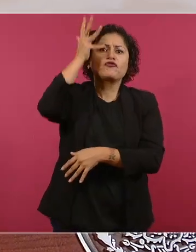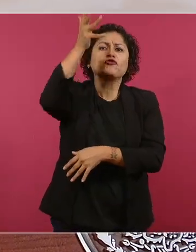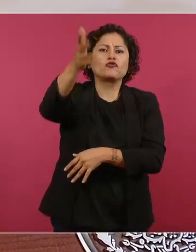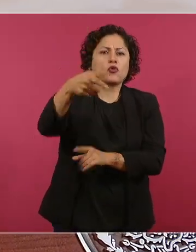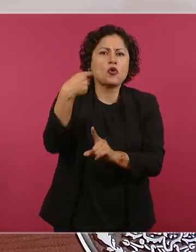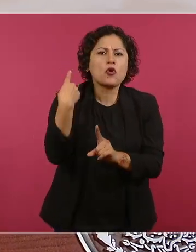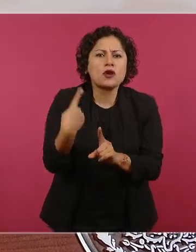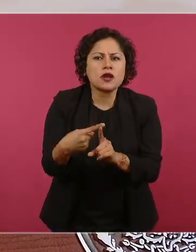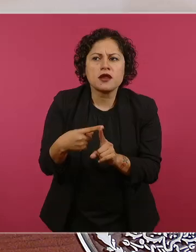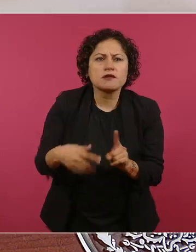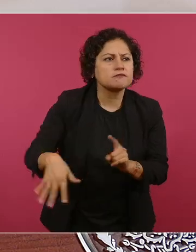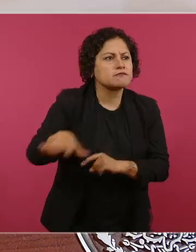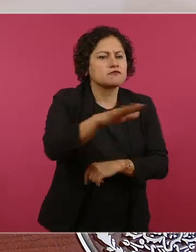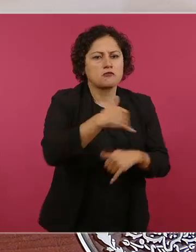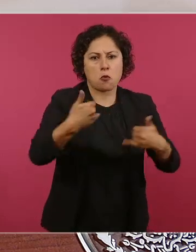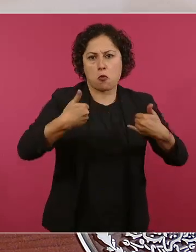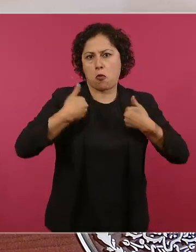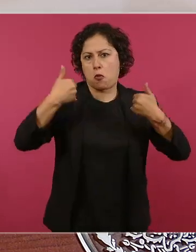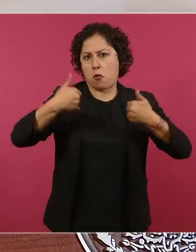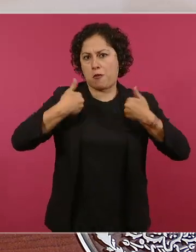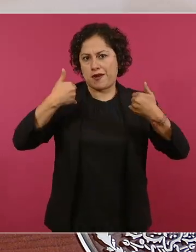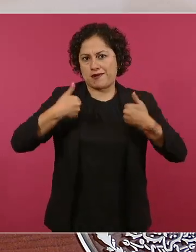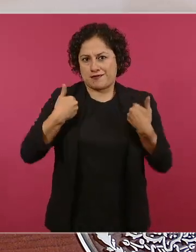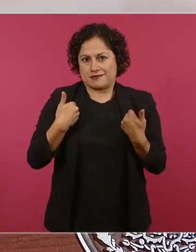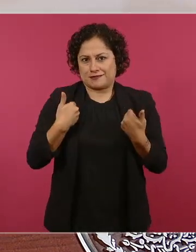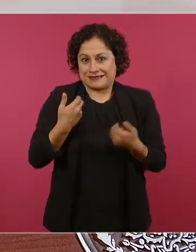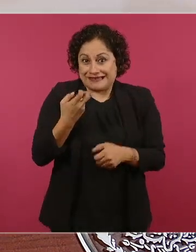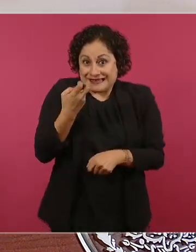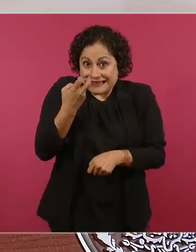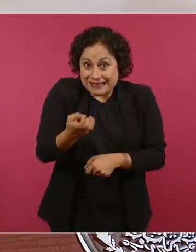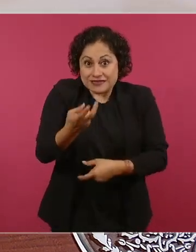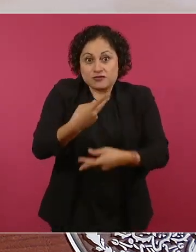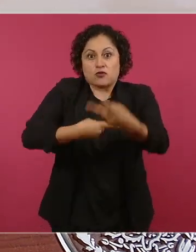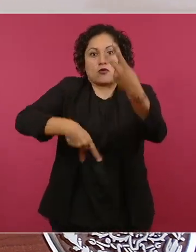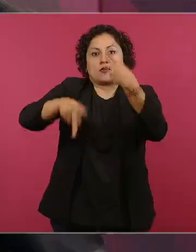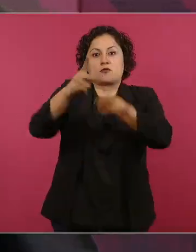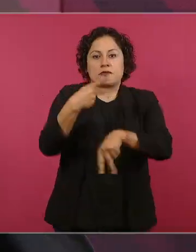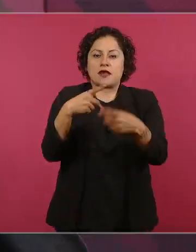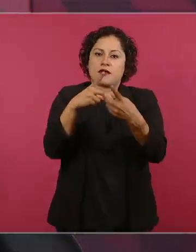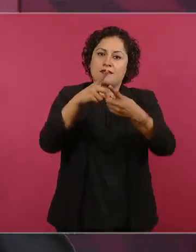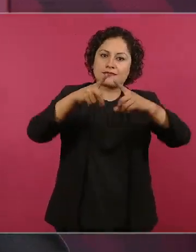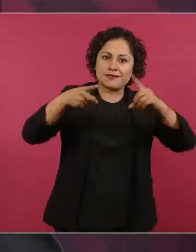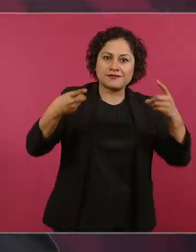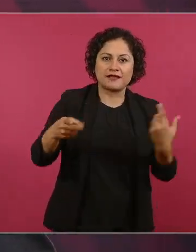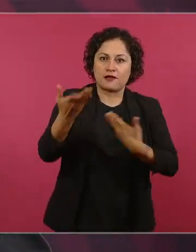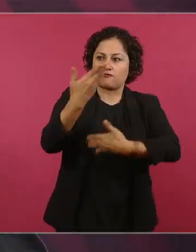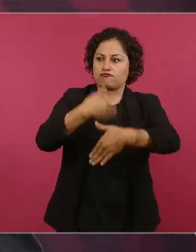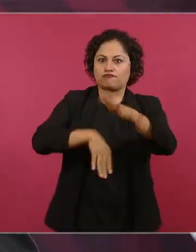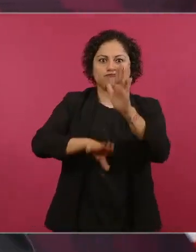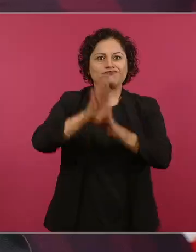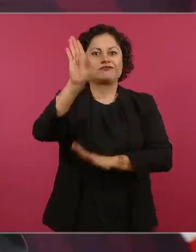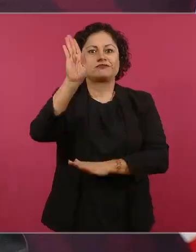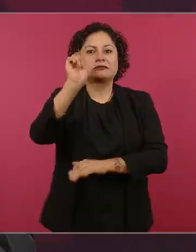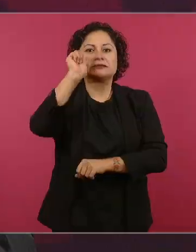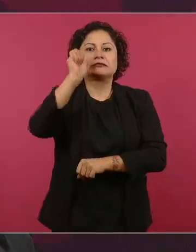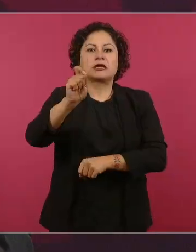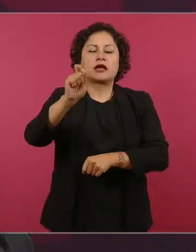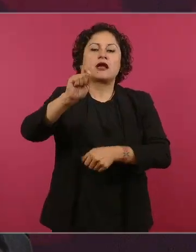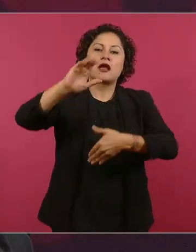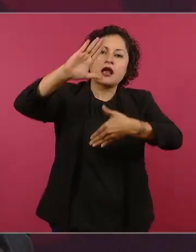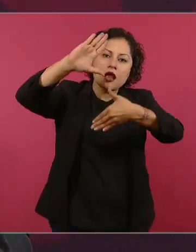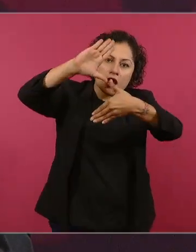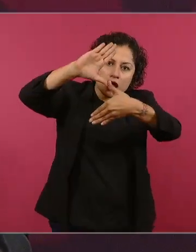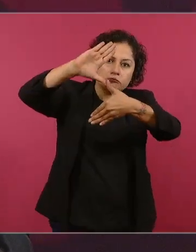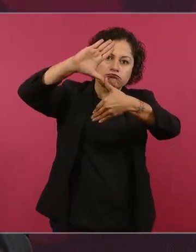el desarrollo, de eso depende el fortalecimiento de América del Norte, de toda América, el